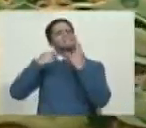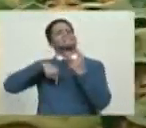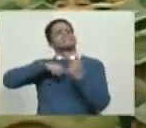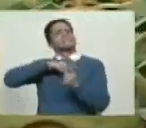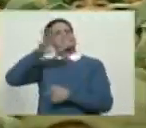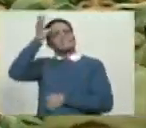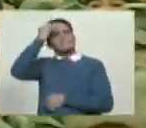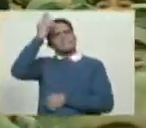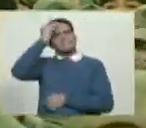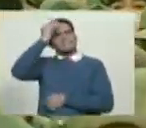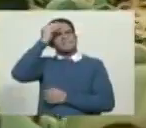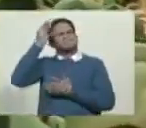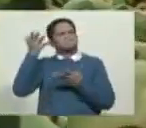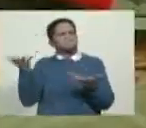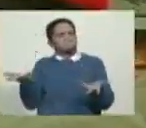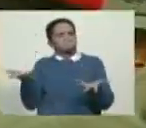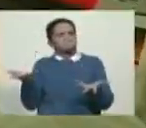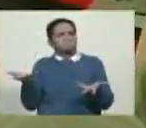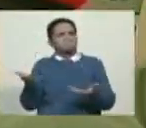estamos uniformados